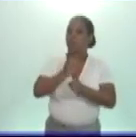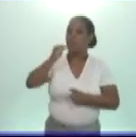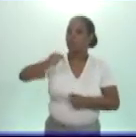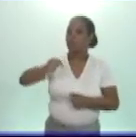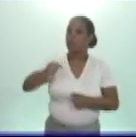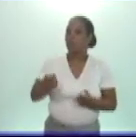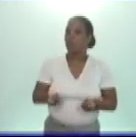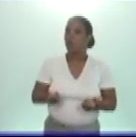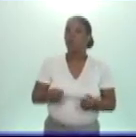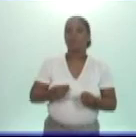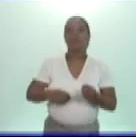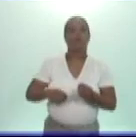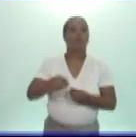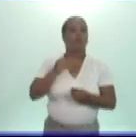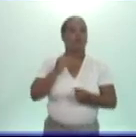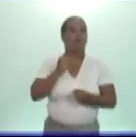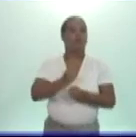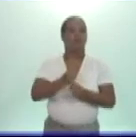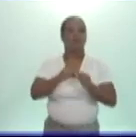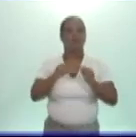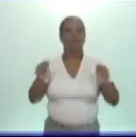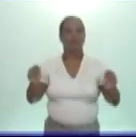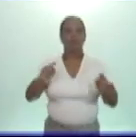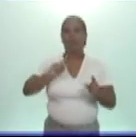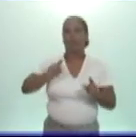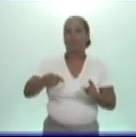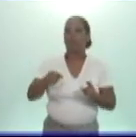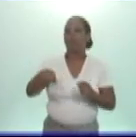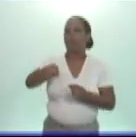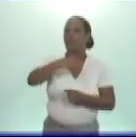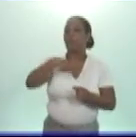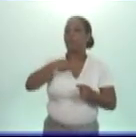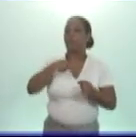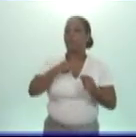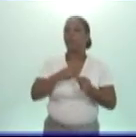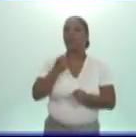conversión y del trabajo con los esquemas, que es importante